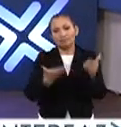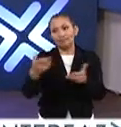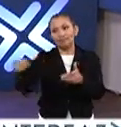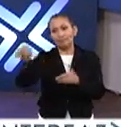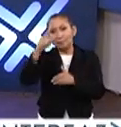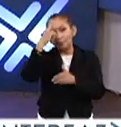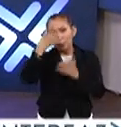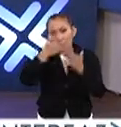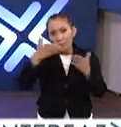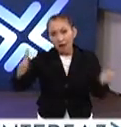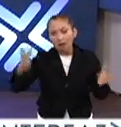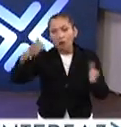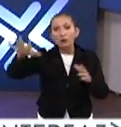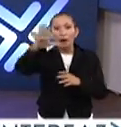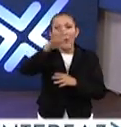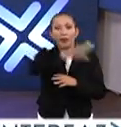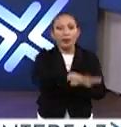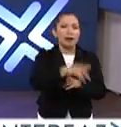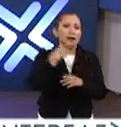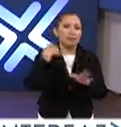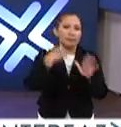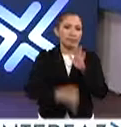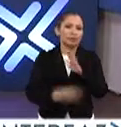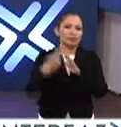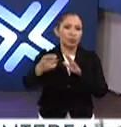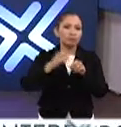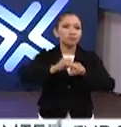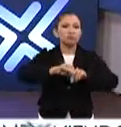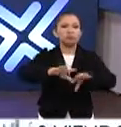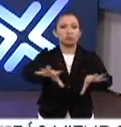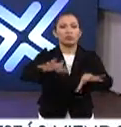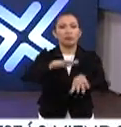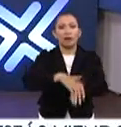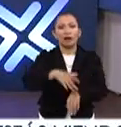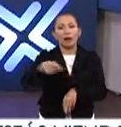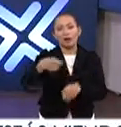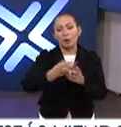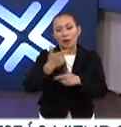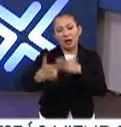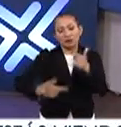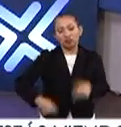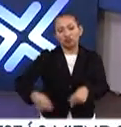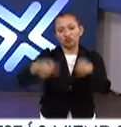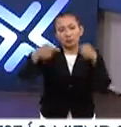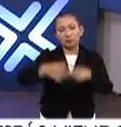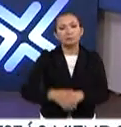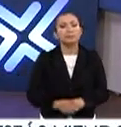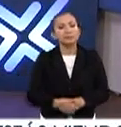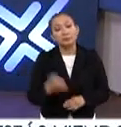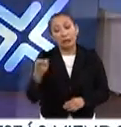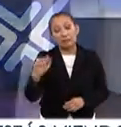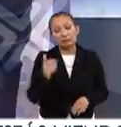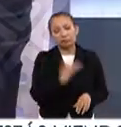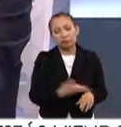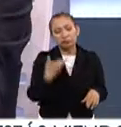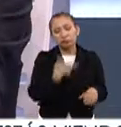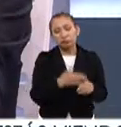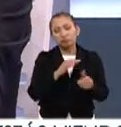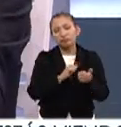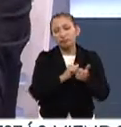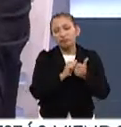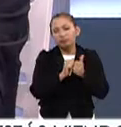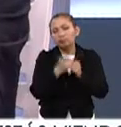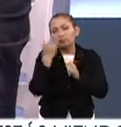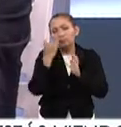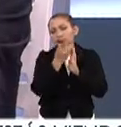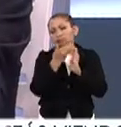todo también para ampliar su sector y profundizar en su impacto con más nuevas generaciones? Bueno, pues esto ha sido un proceso que se ha desarrollado a